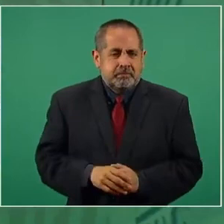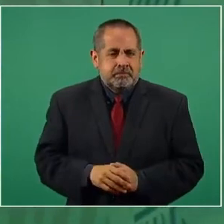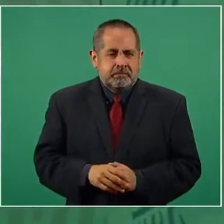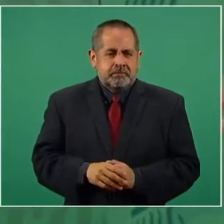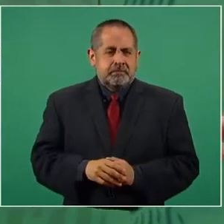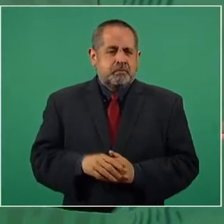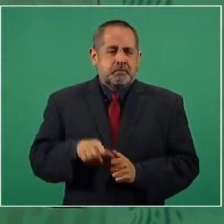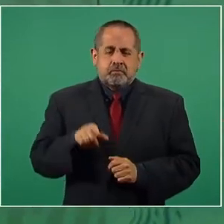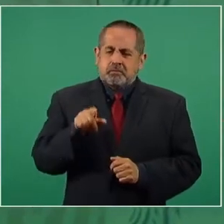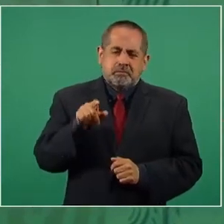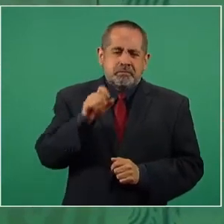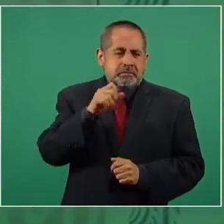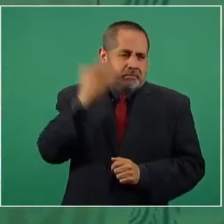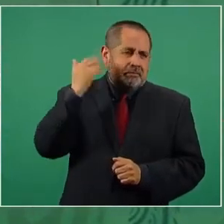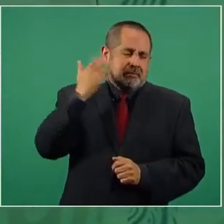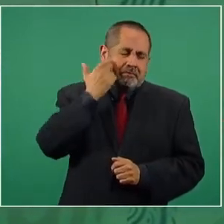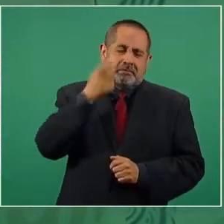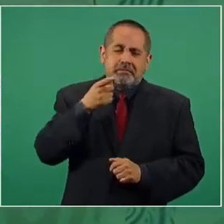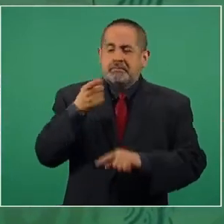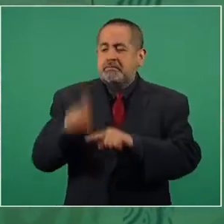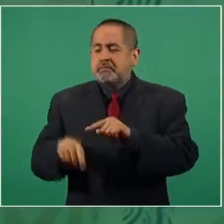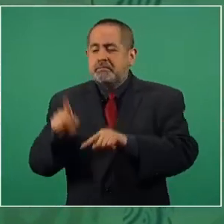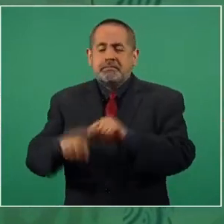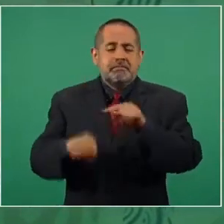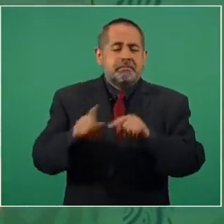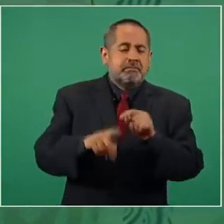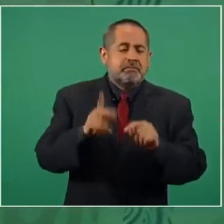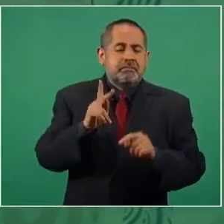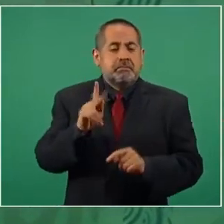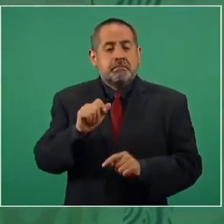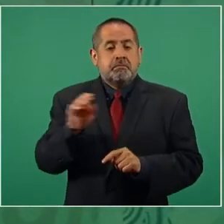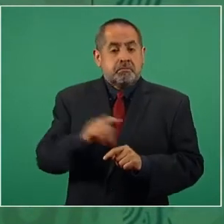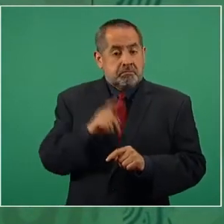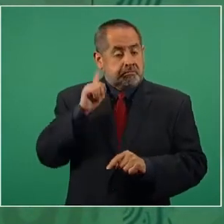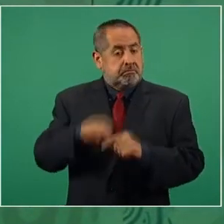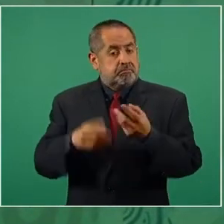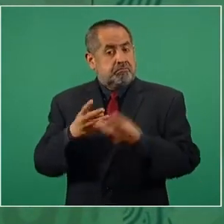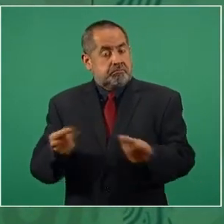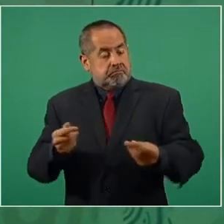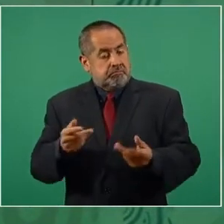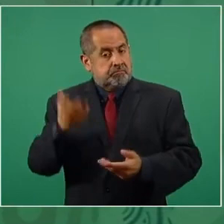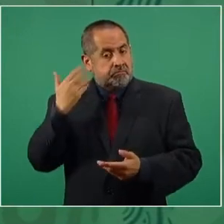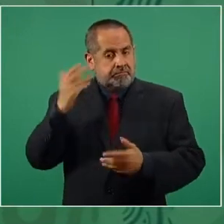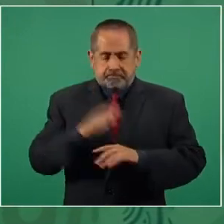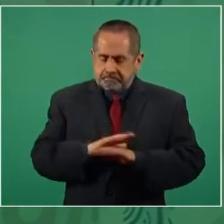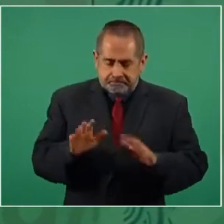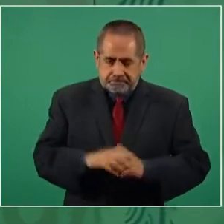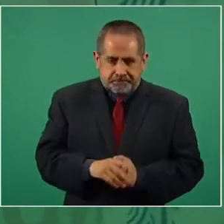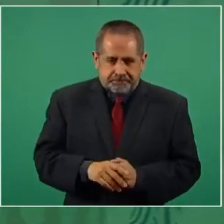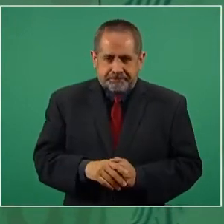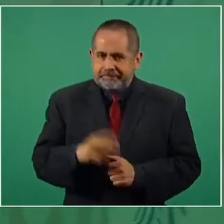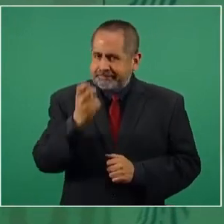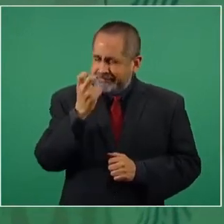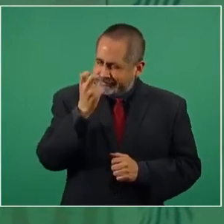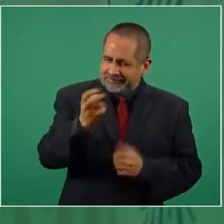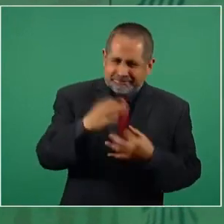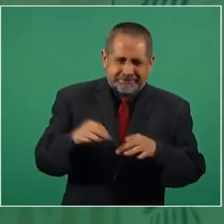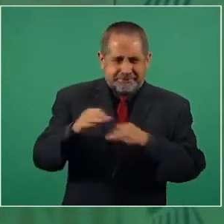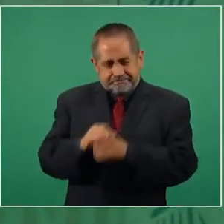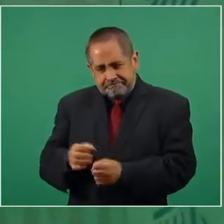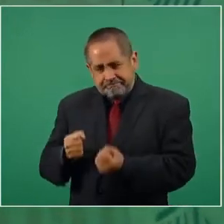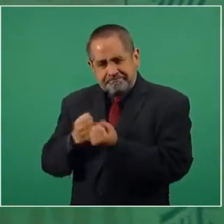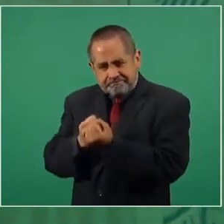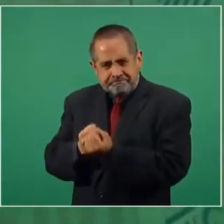querían destruir a Pemex y a la Comisión Federal de Electricidad. Entonces, es importante